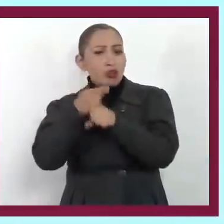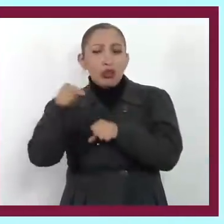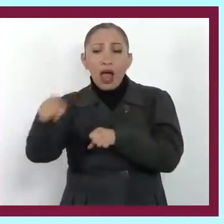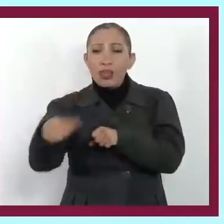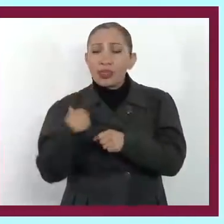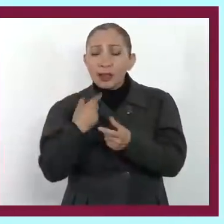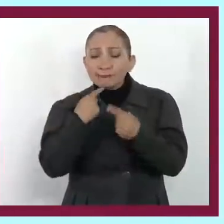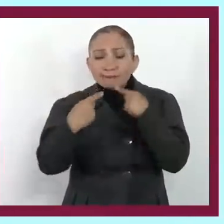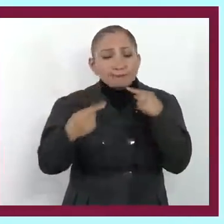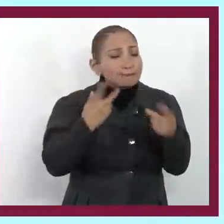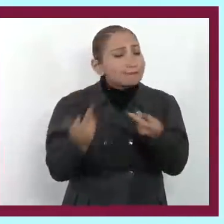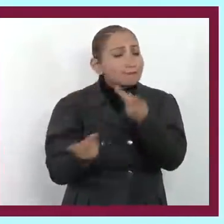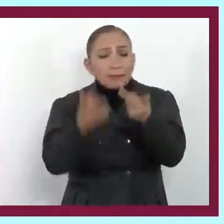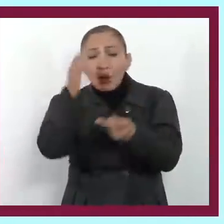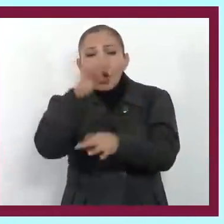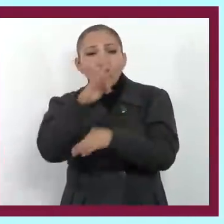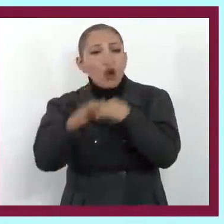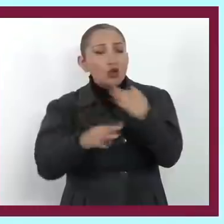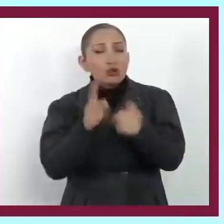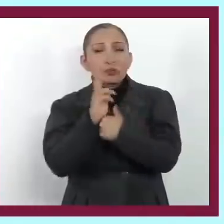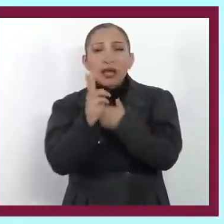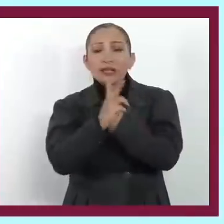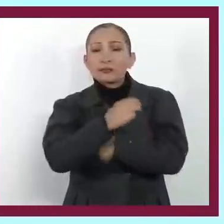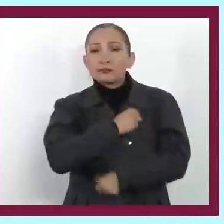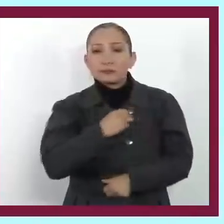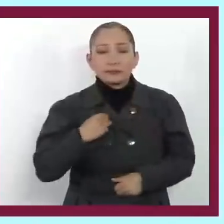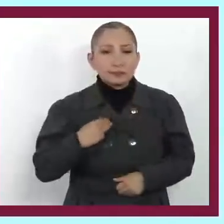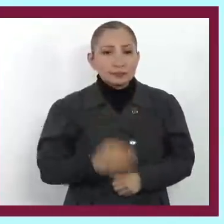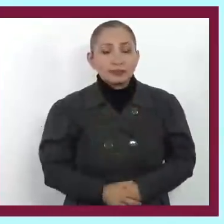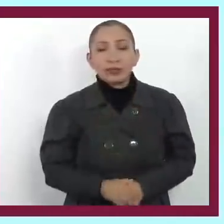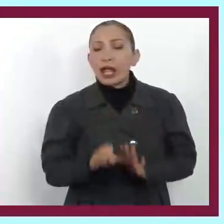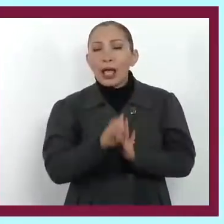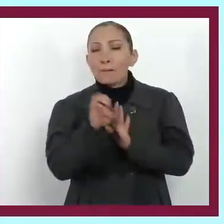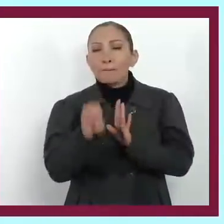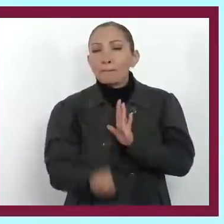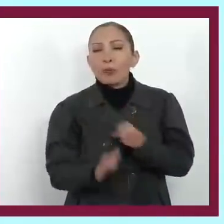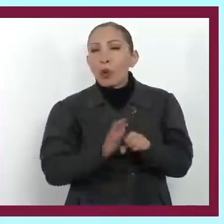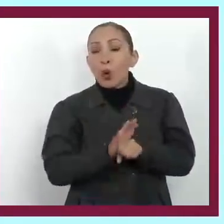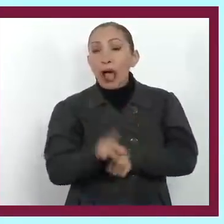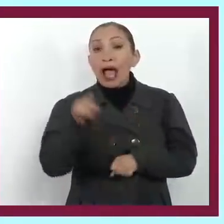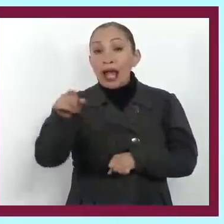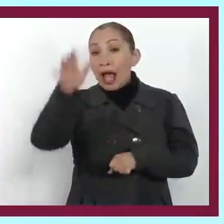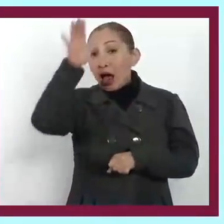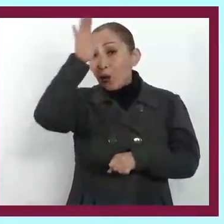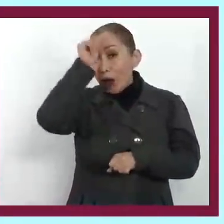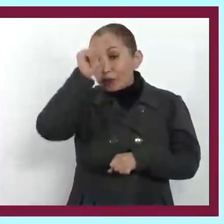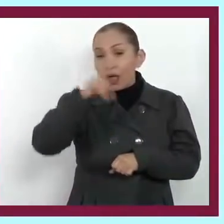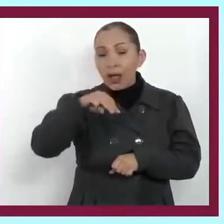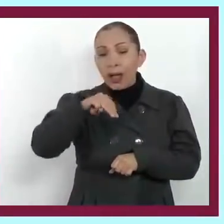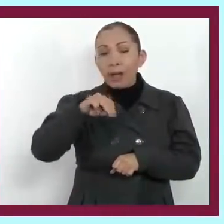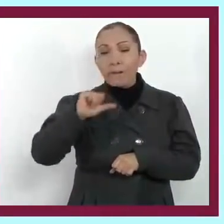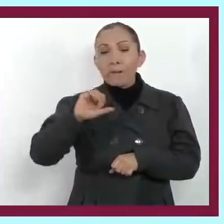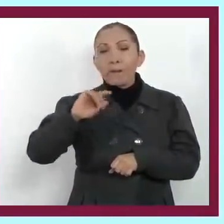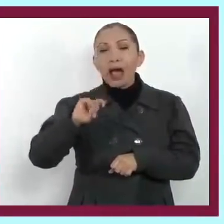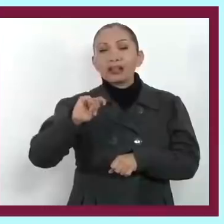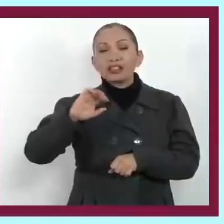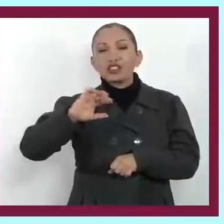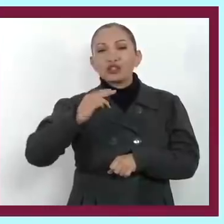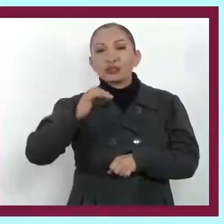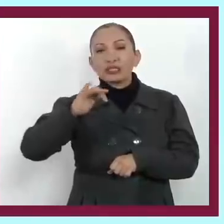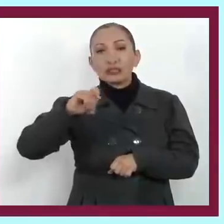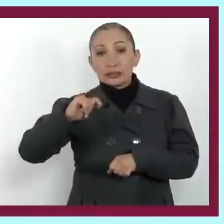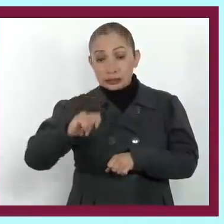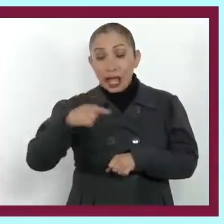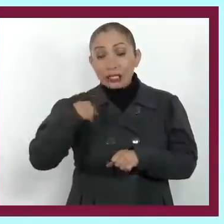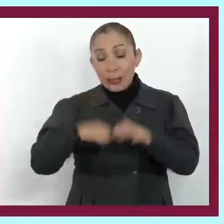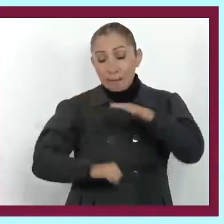y democráticamente por todos los países miembros. Un ejemplo de ello es el Tratado de Maastricht, el cual fundó